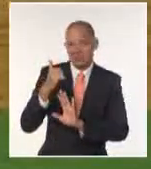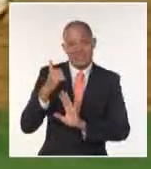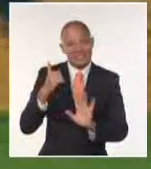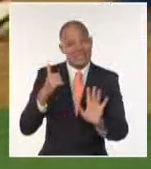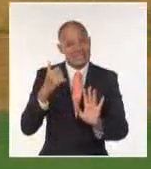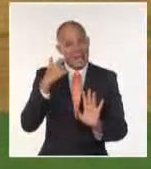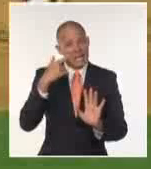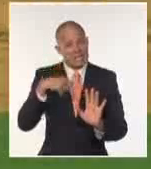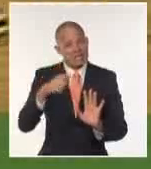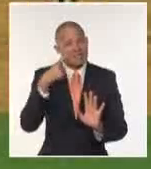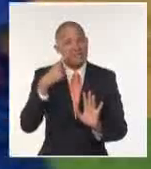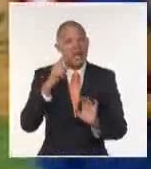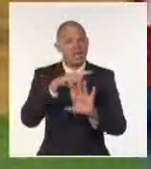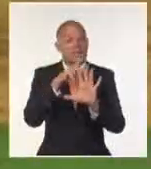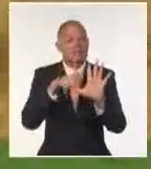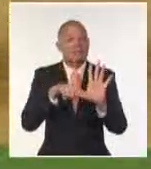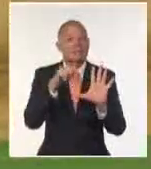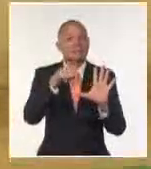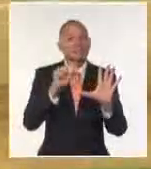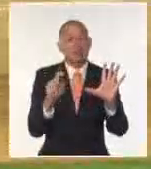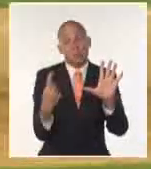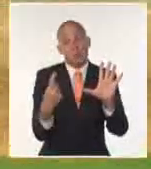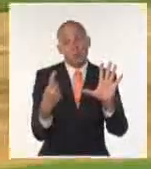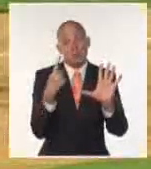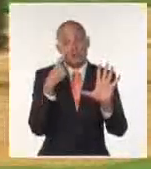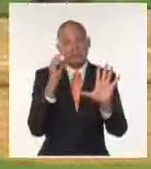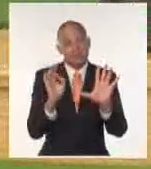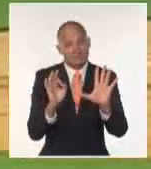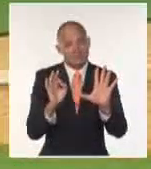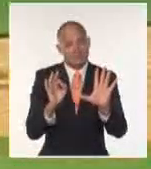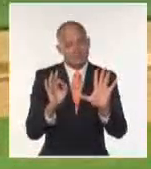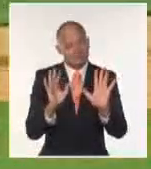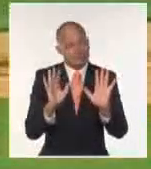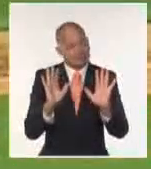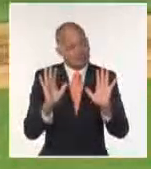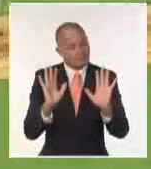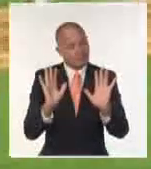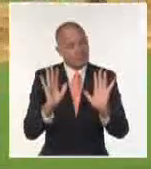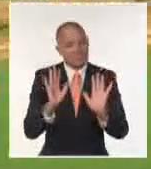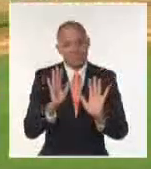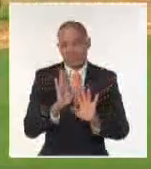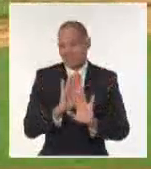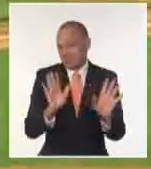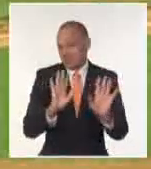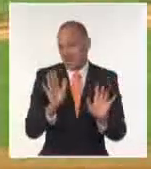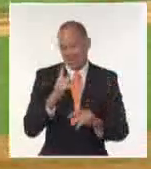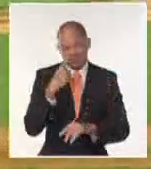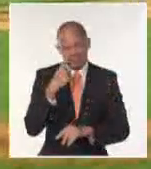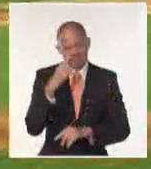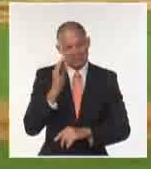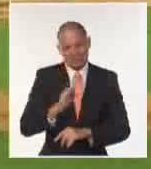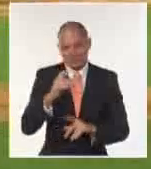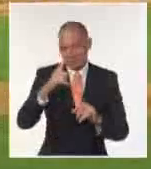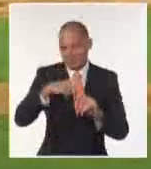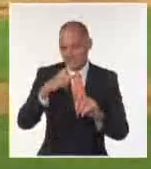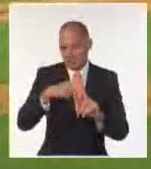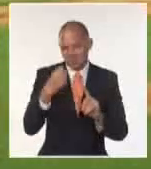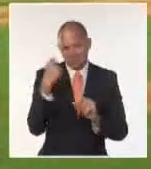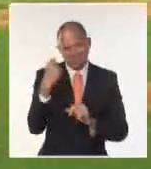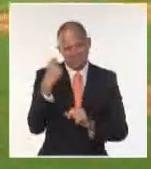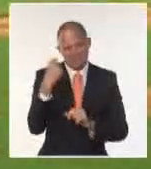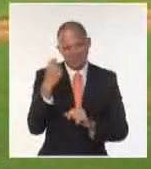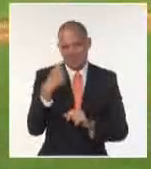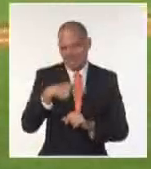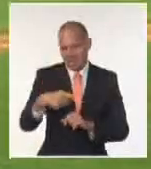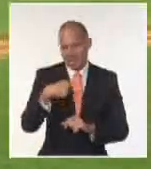ahora cinco anotaciones por una ventaja y con la fuerte artillería atunera y como se han